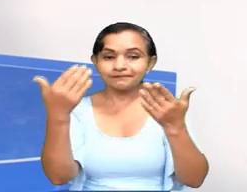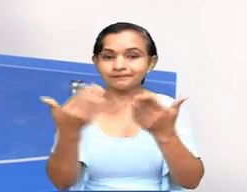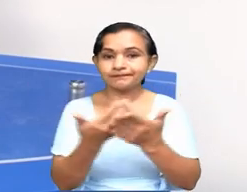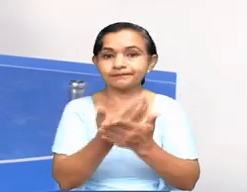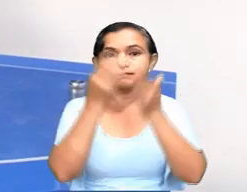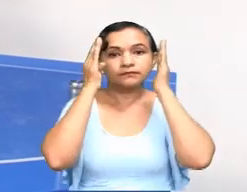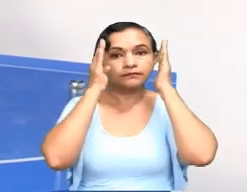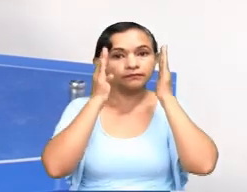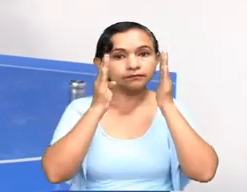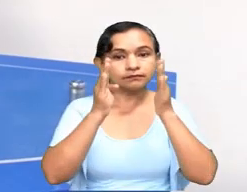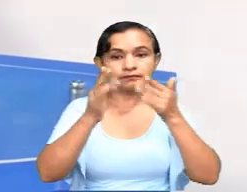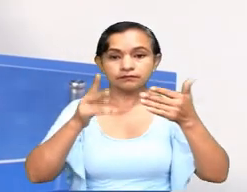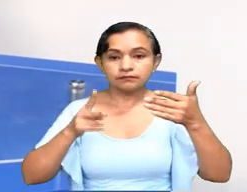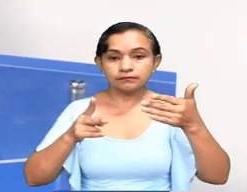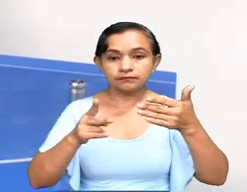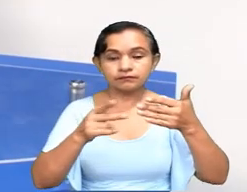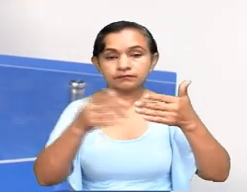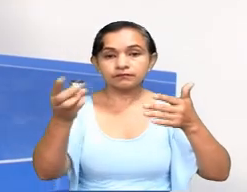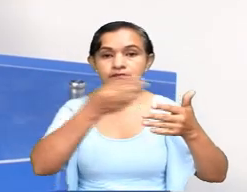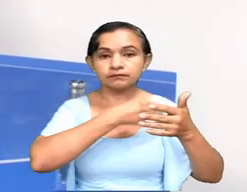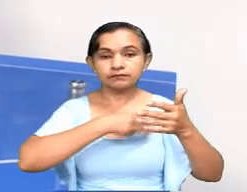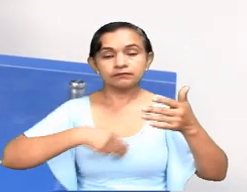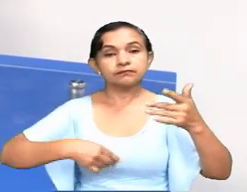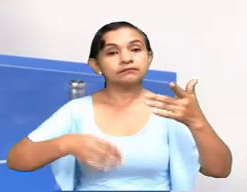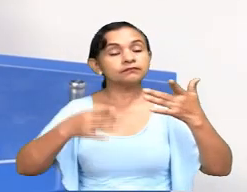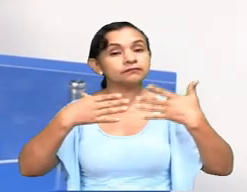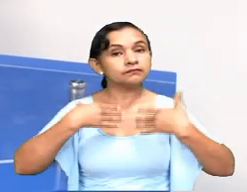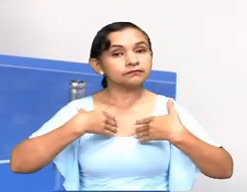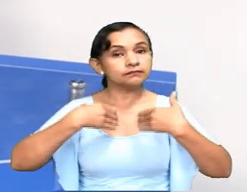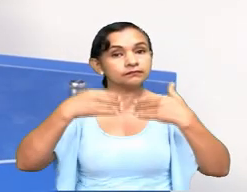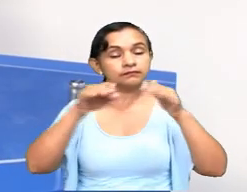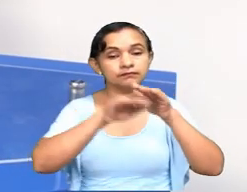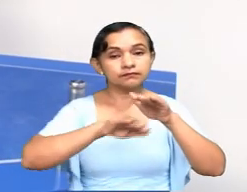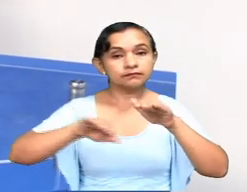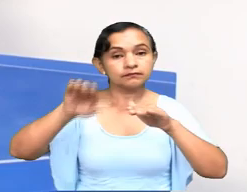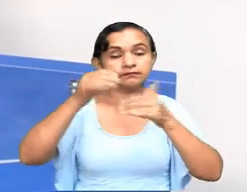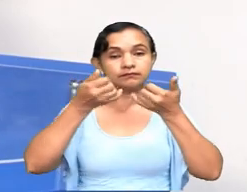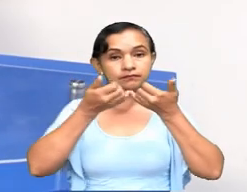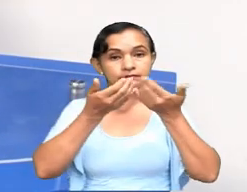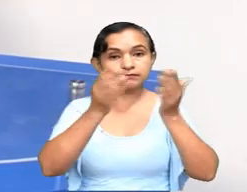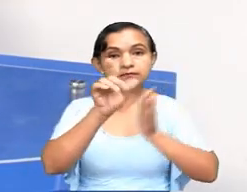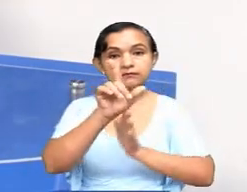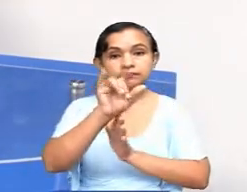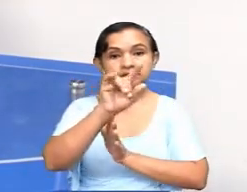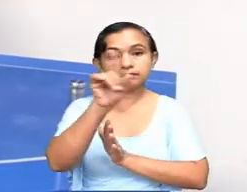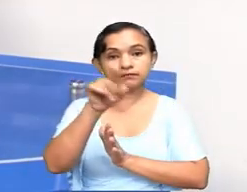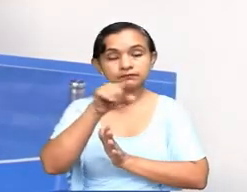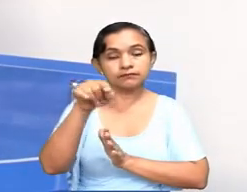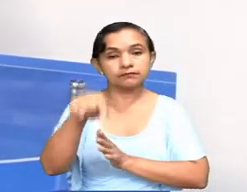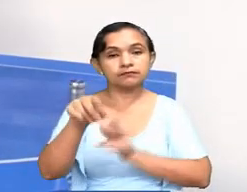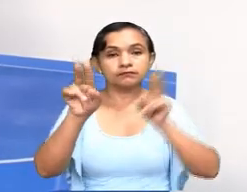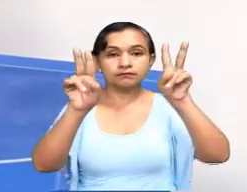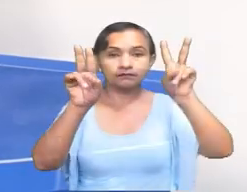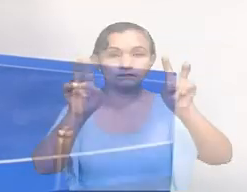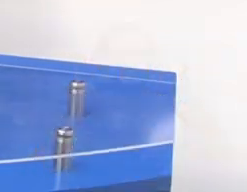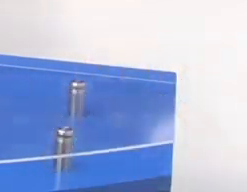externa inaugurada por el Ministerio de Salud. Más detalles en el reporte que Elisa Escoto nos ha preparado al